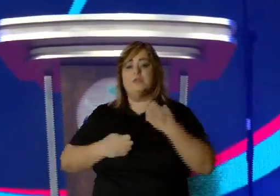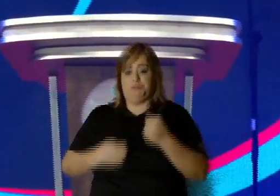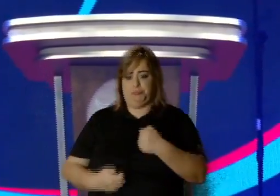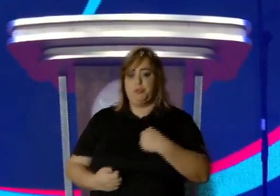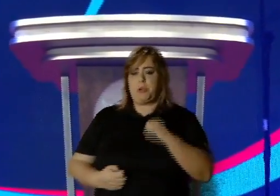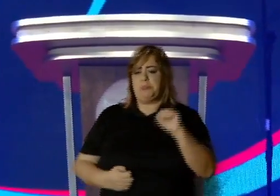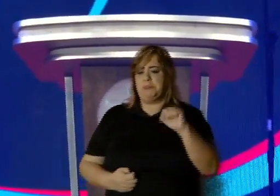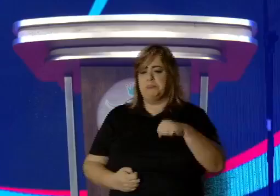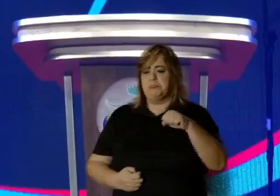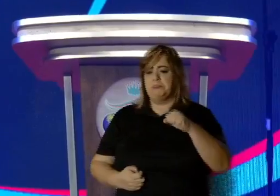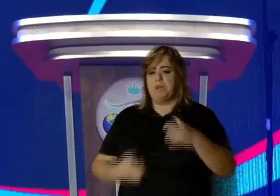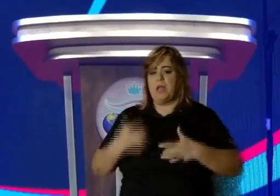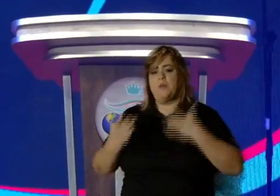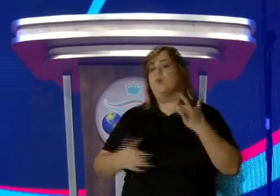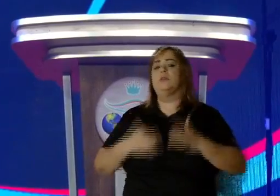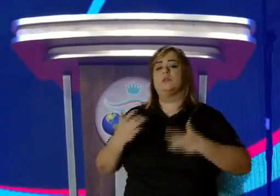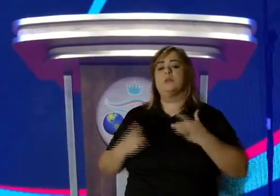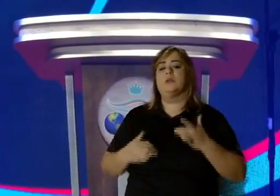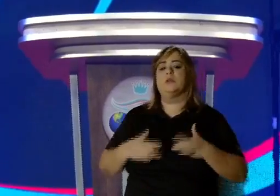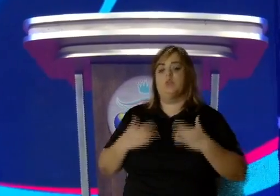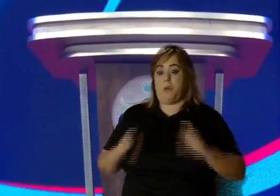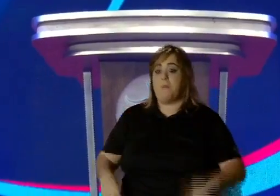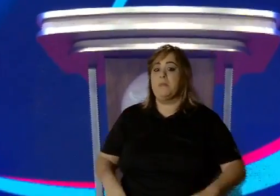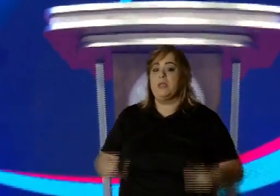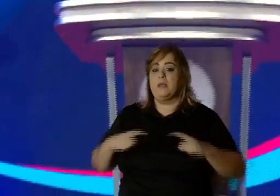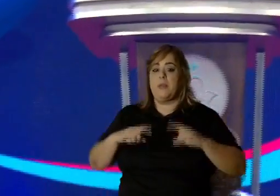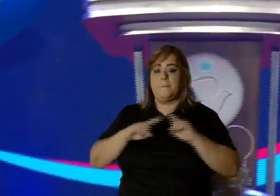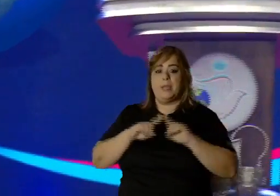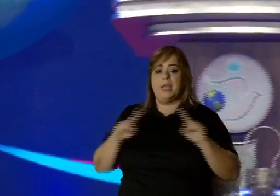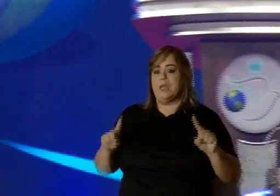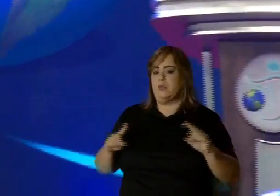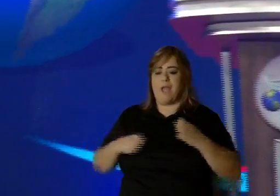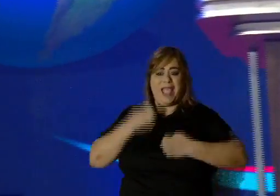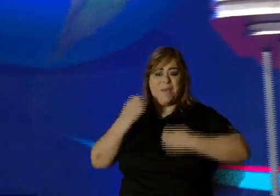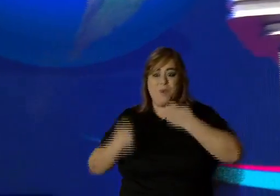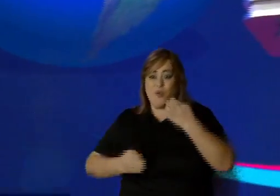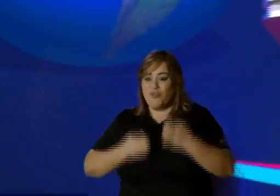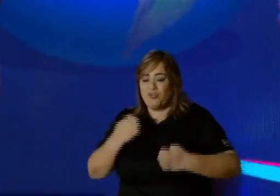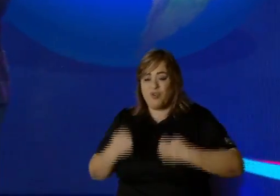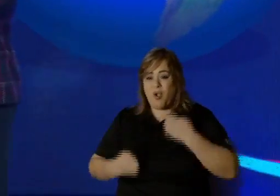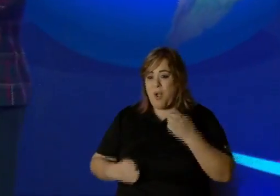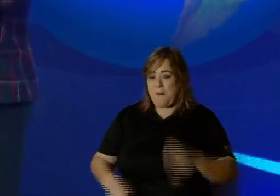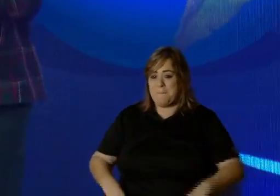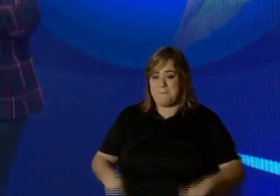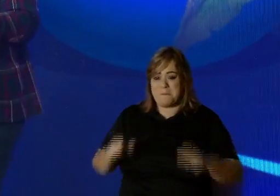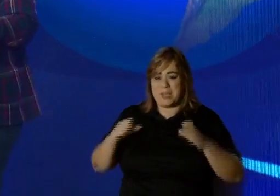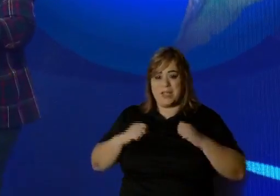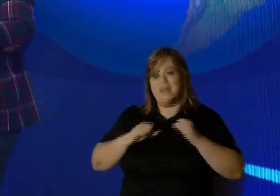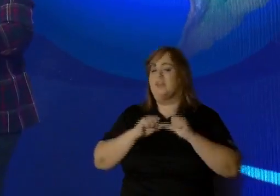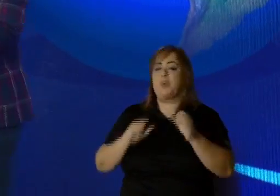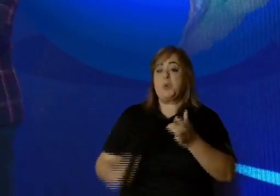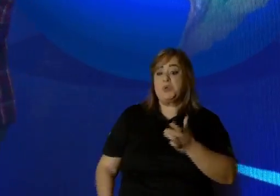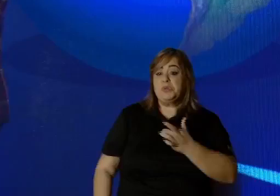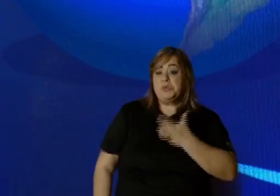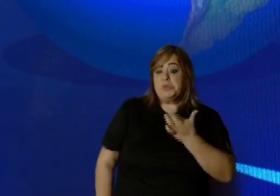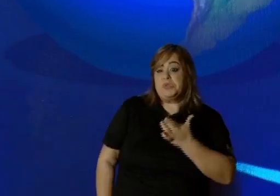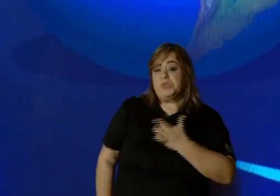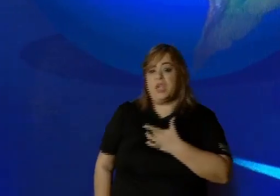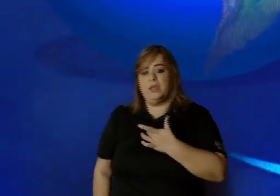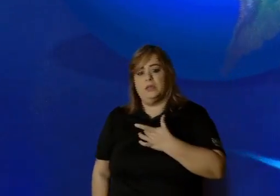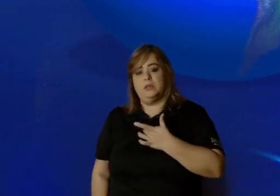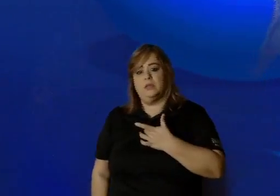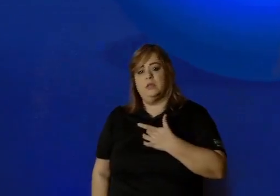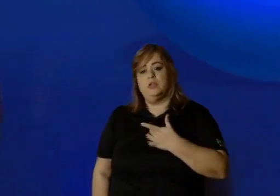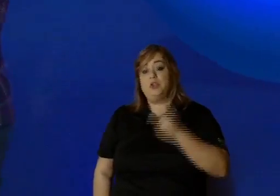emocional. Yo vivo, no tengo emociones, estoy viva. Pero no vivo emocionalmente. Ay, no. no, yo siento, no, dejé de sentir, no, no, yo